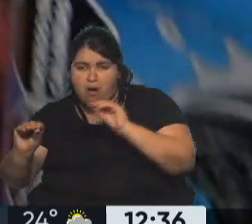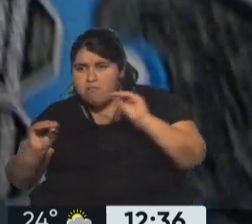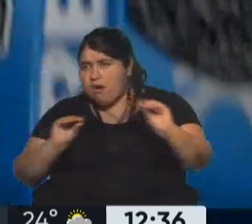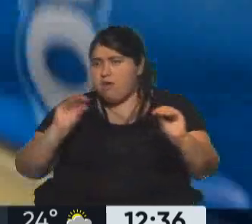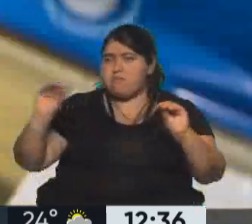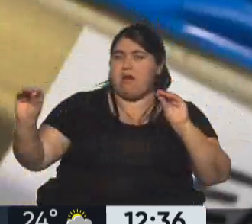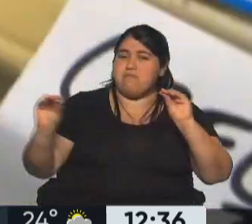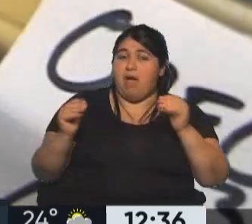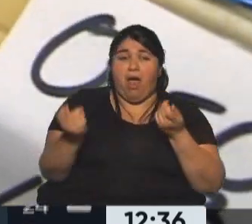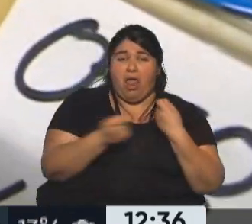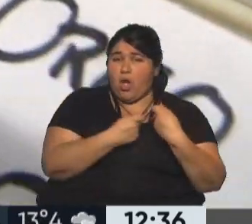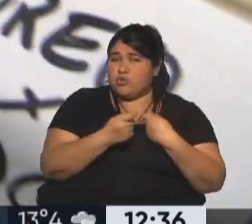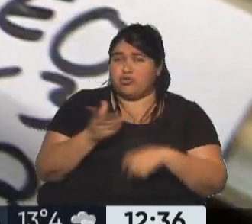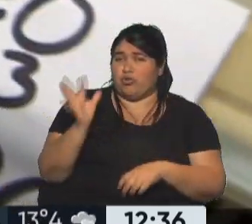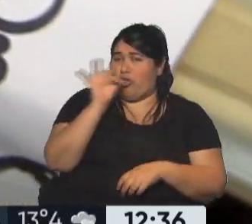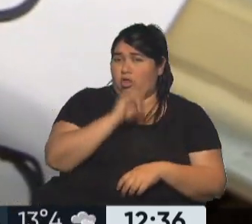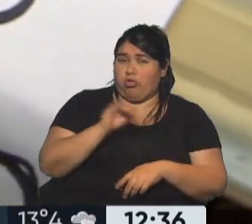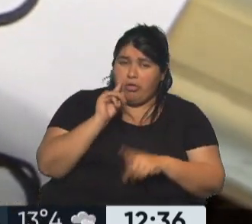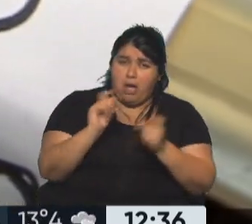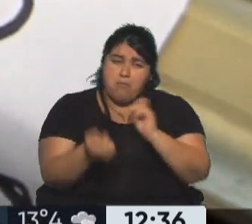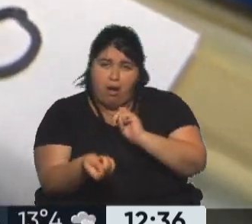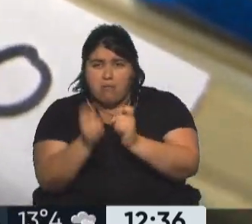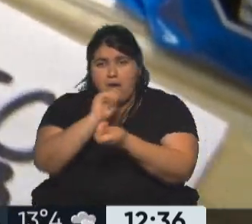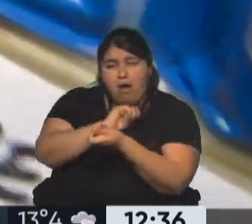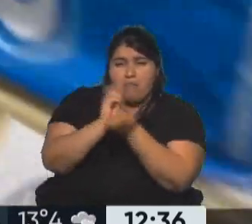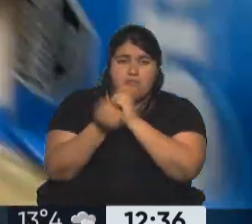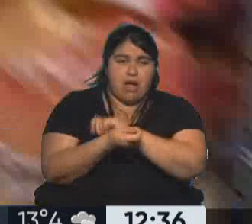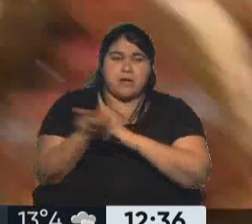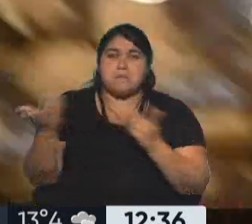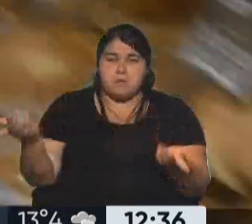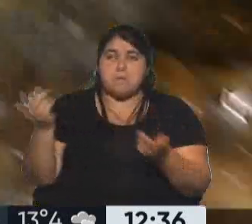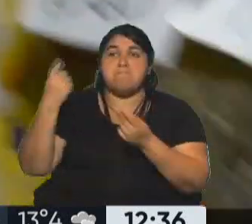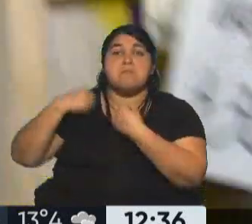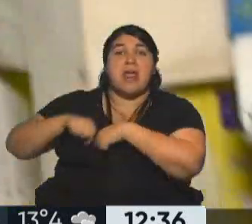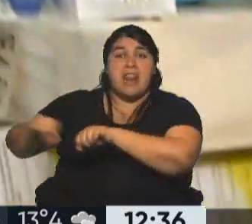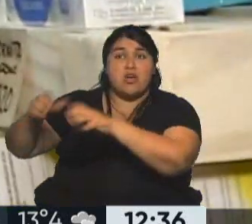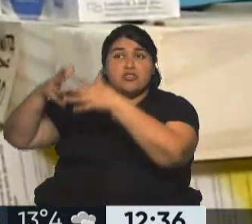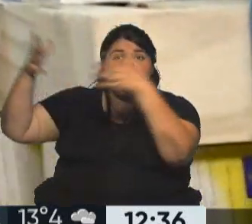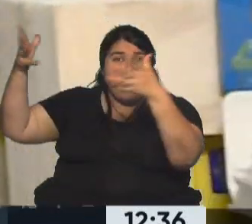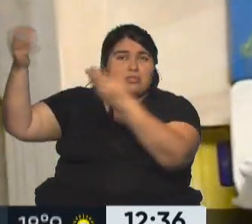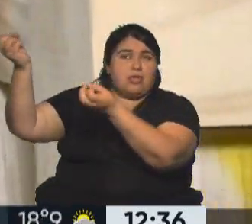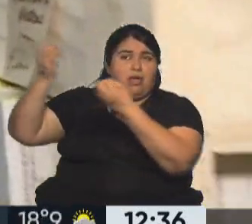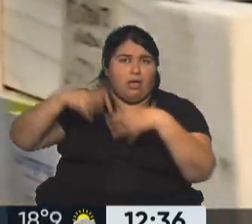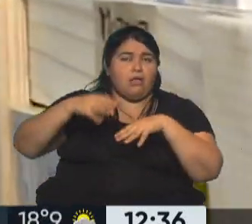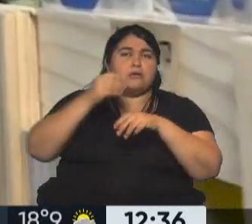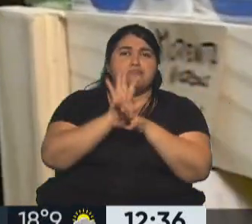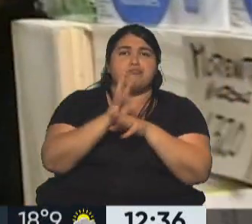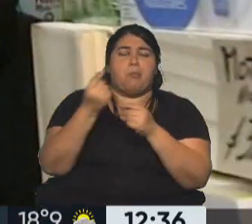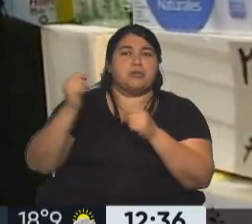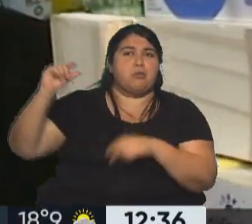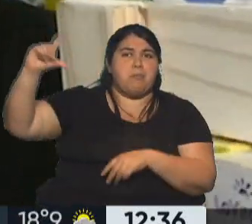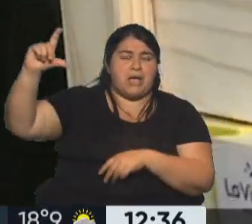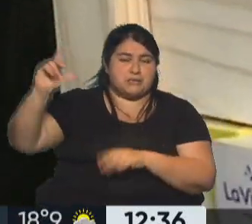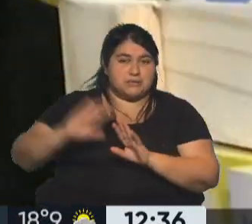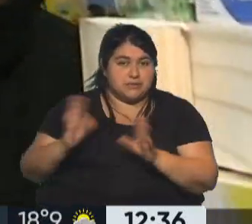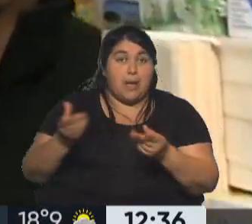tiene el comerciante todo el tiempo la remarcación del precio porque le llega desde el mayorista con aumentos precios